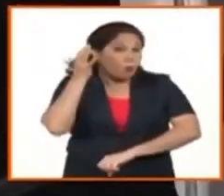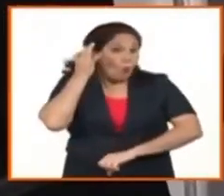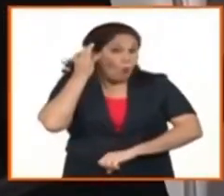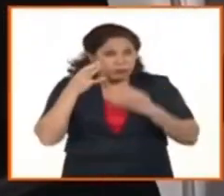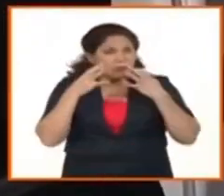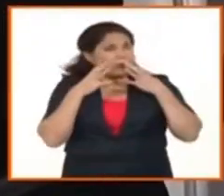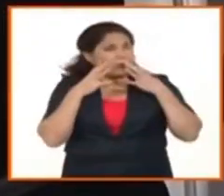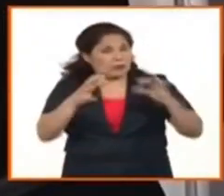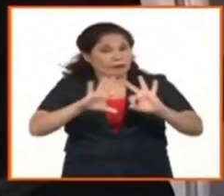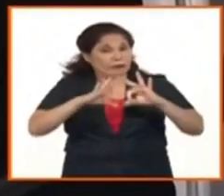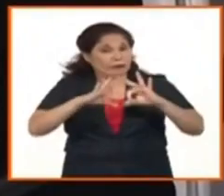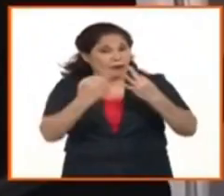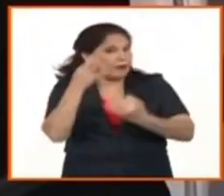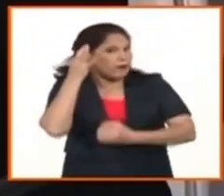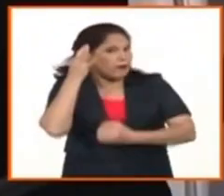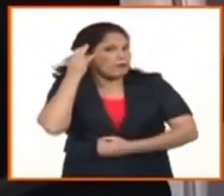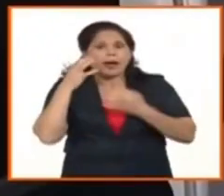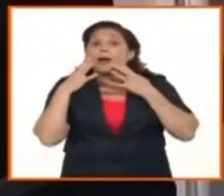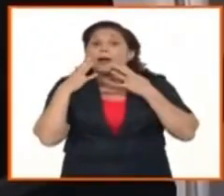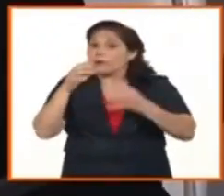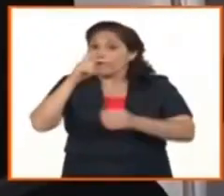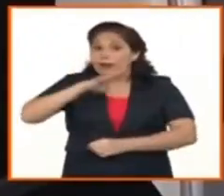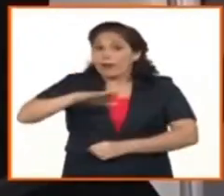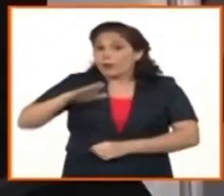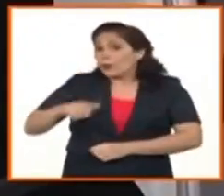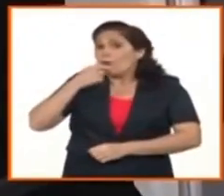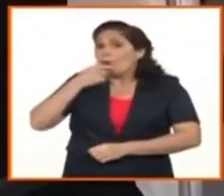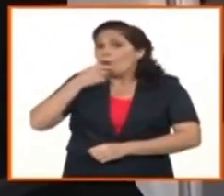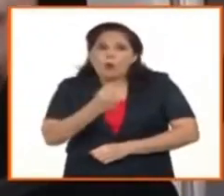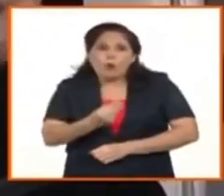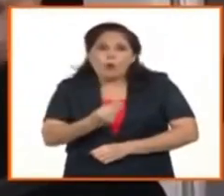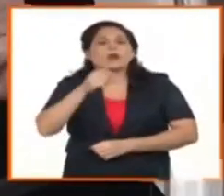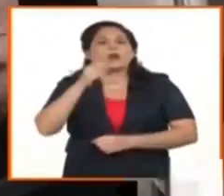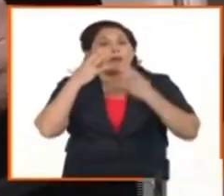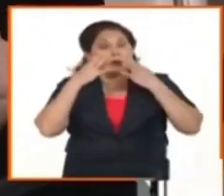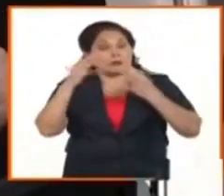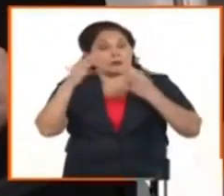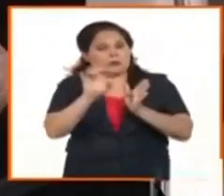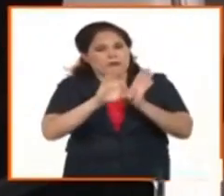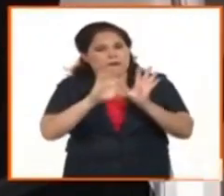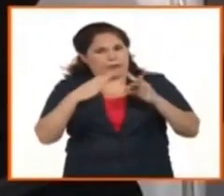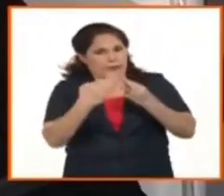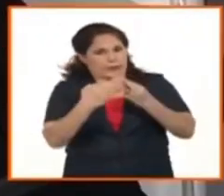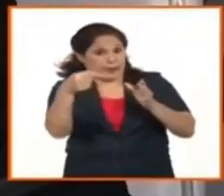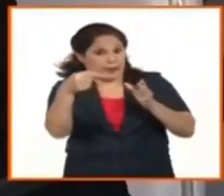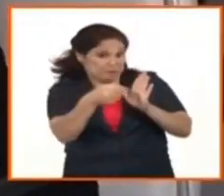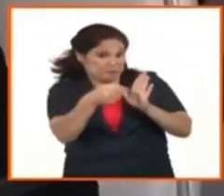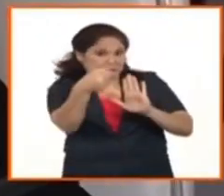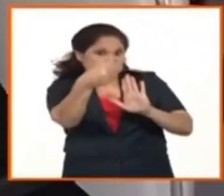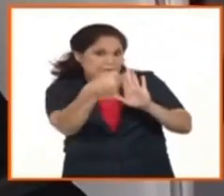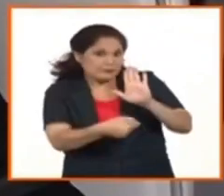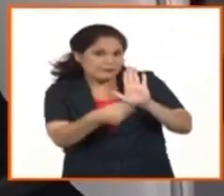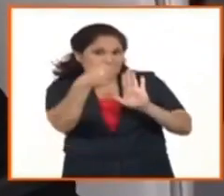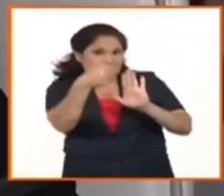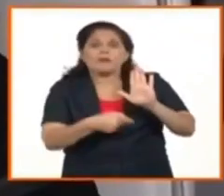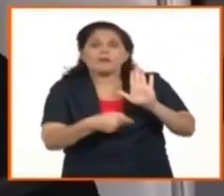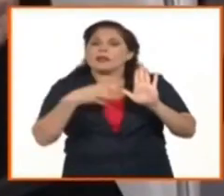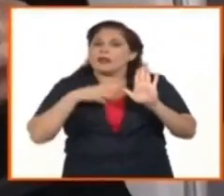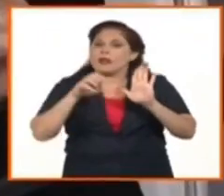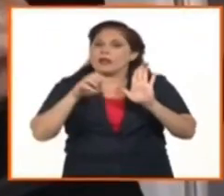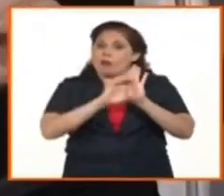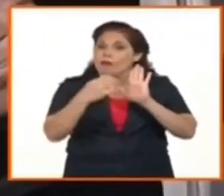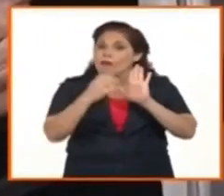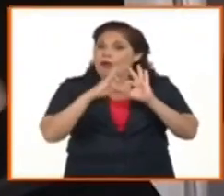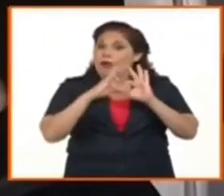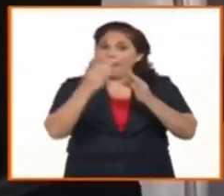para las familias cubanas para las niñas los niños y los adolescentes este código establece con respecto al código anterior una